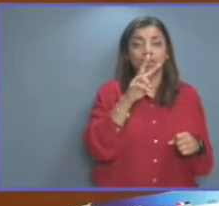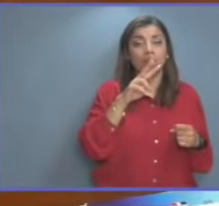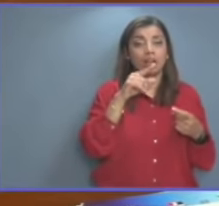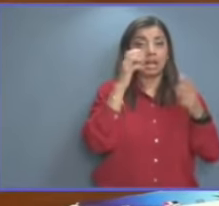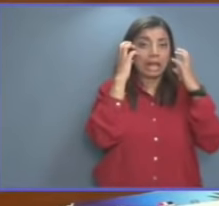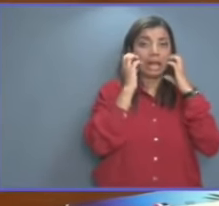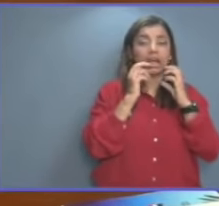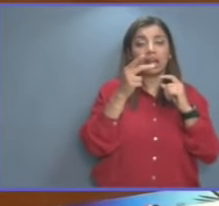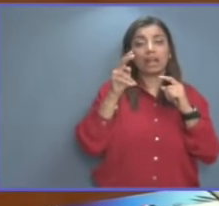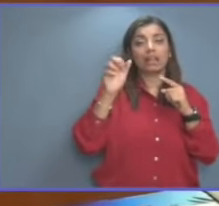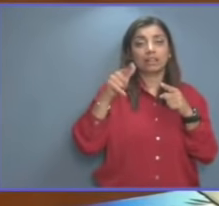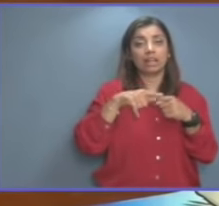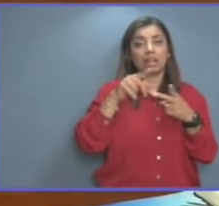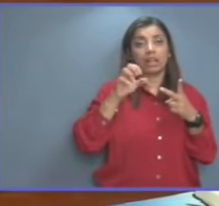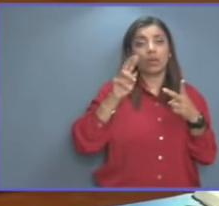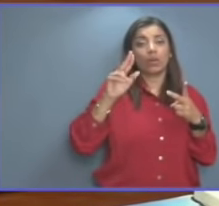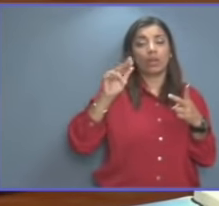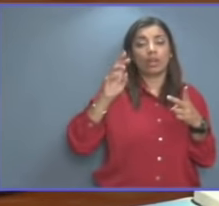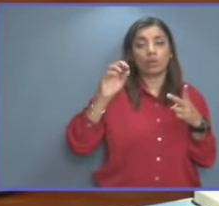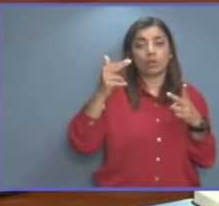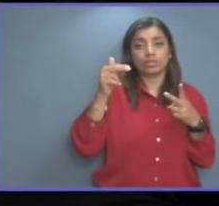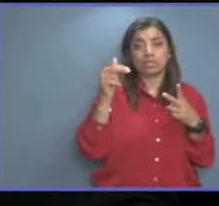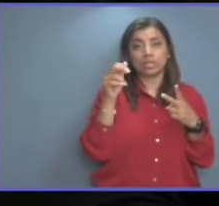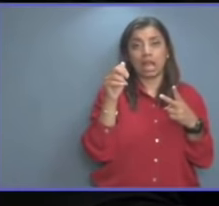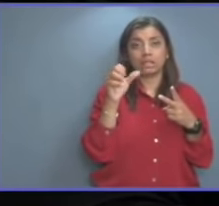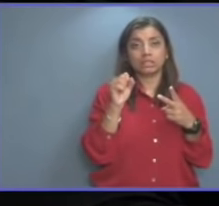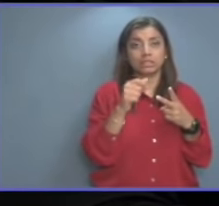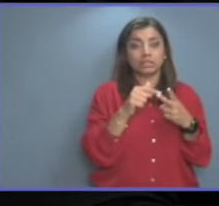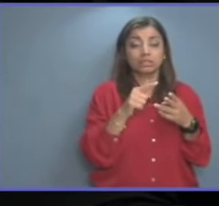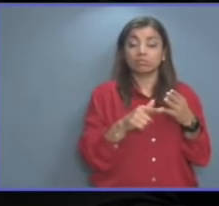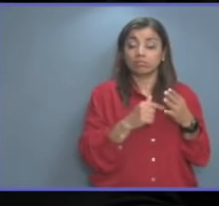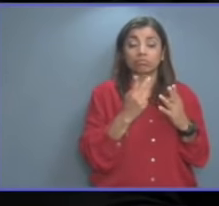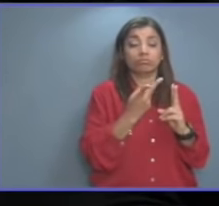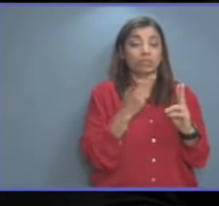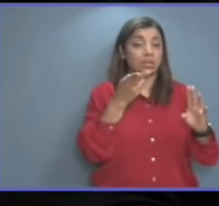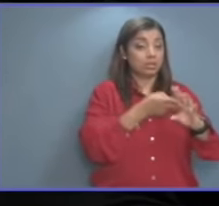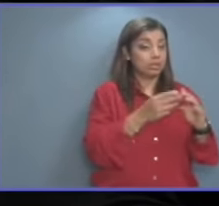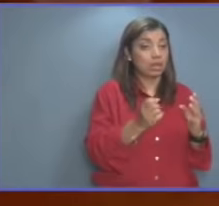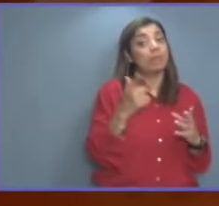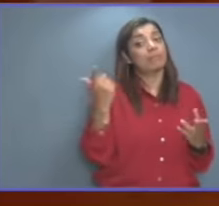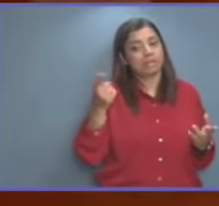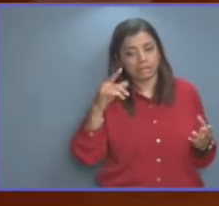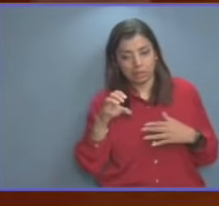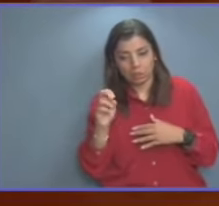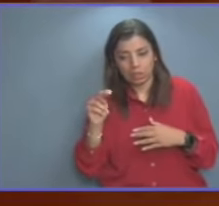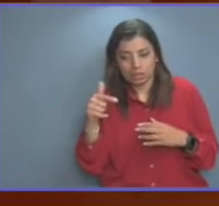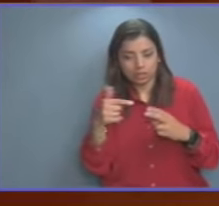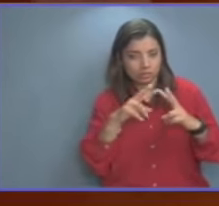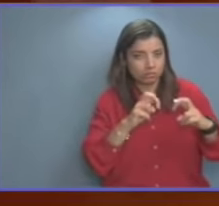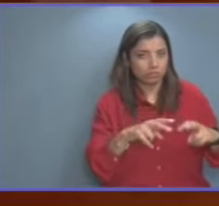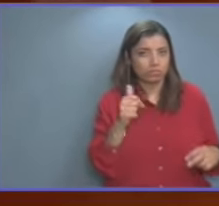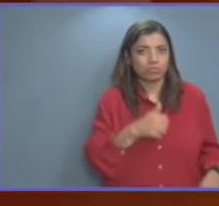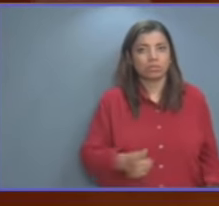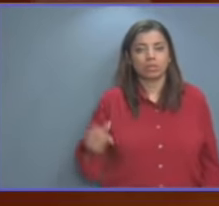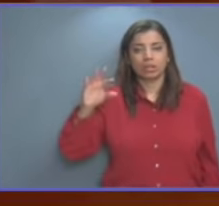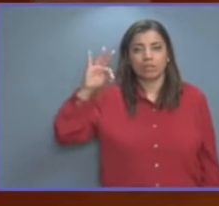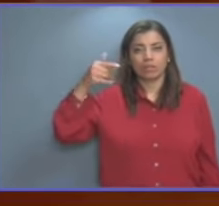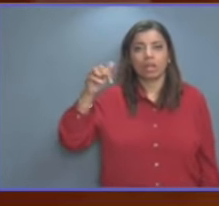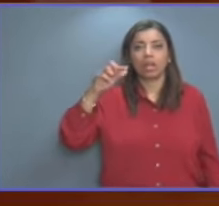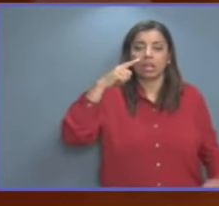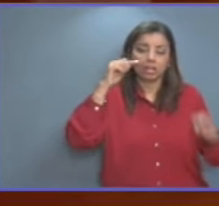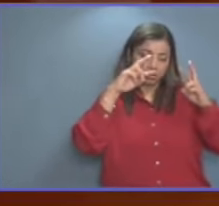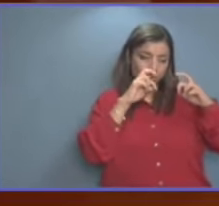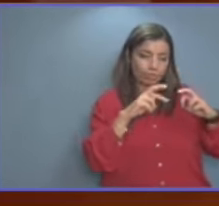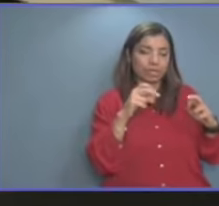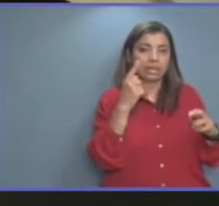hándal y eugenio chicas producto de las investigaciones de los diputados de la nueva asamblea es que la fiscalía general de la república procedió